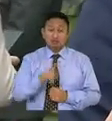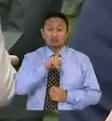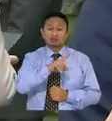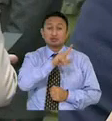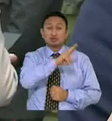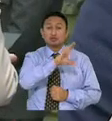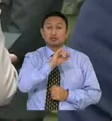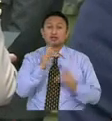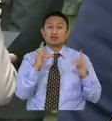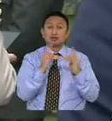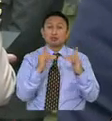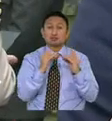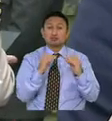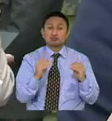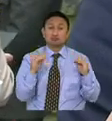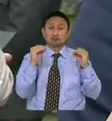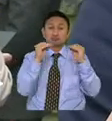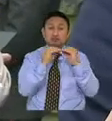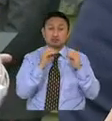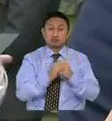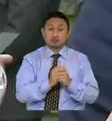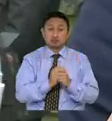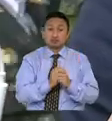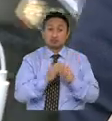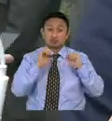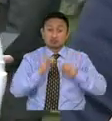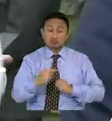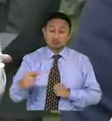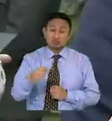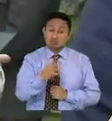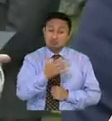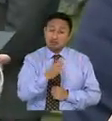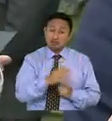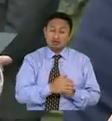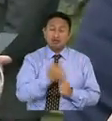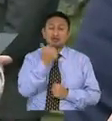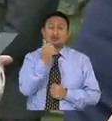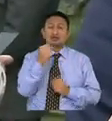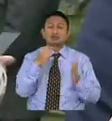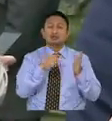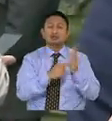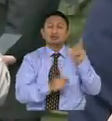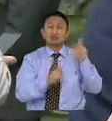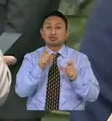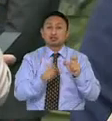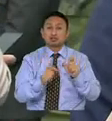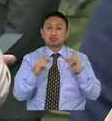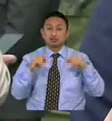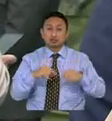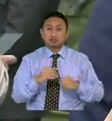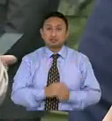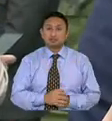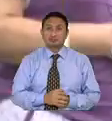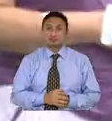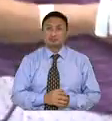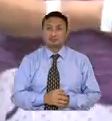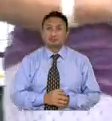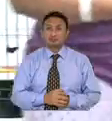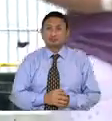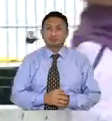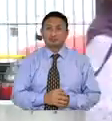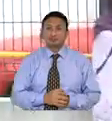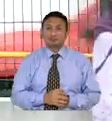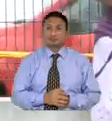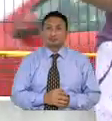120 camas más, por donde han pasado alrededor de 10.000 pacientes de los 100.000 que hemos atendido. En Quito